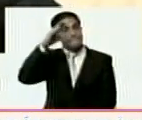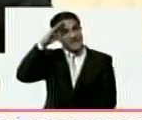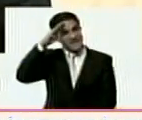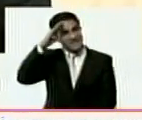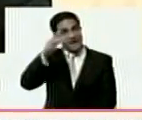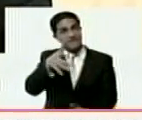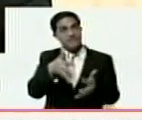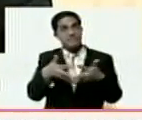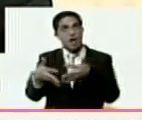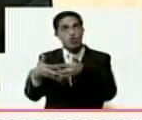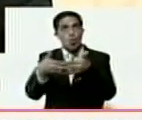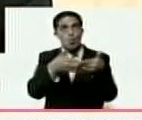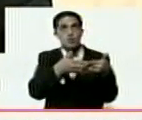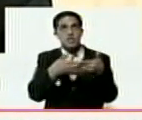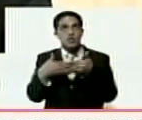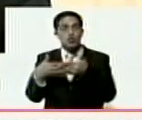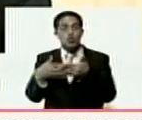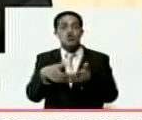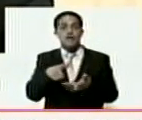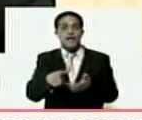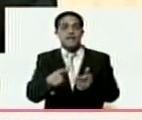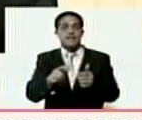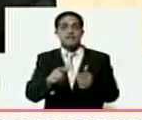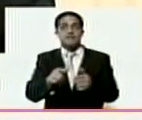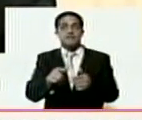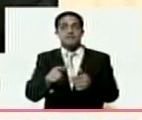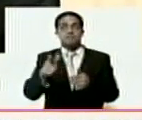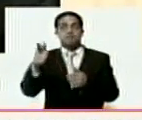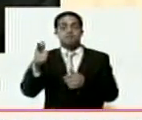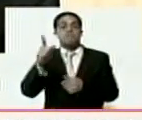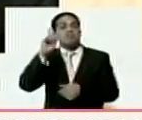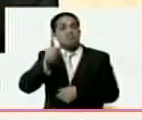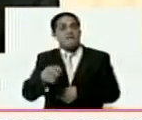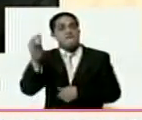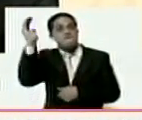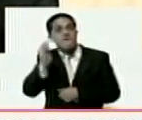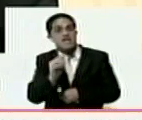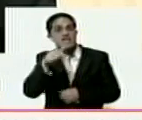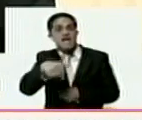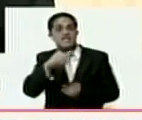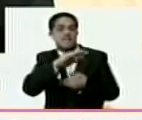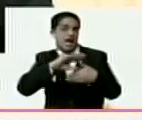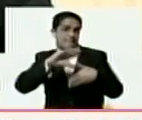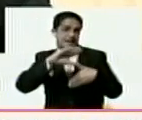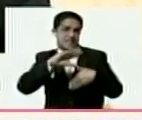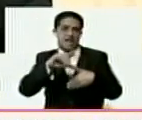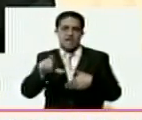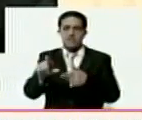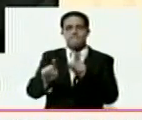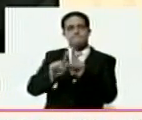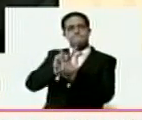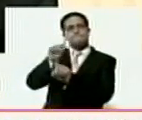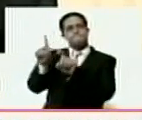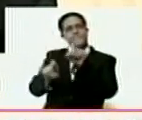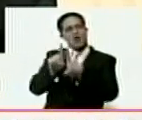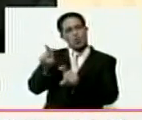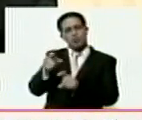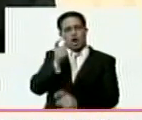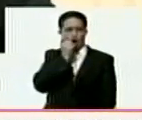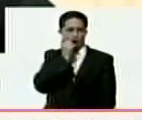destinado a las operaciones en nuestro continente, en nuestra América, le preguntan, un periodista le